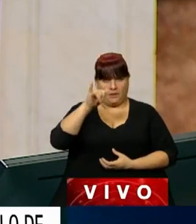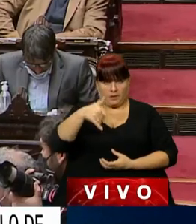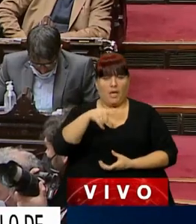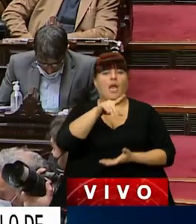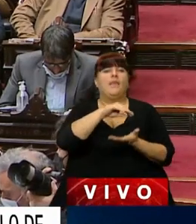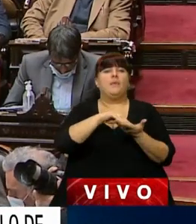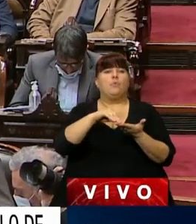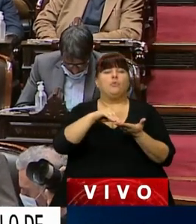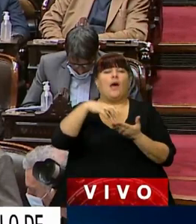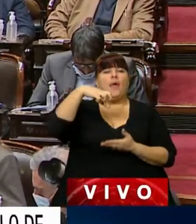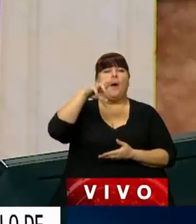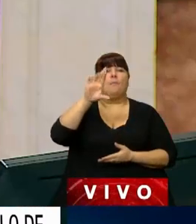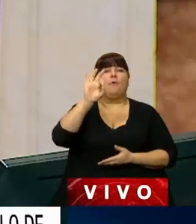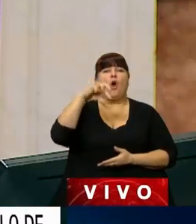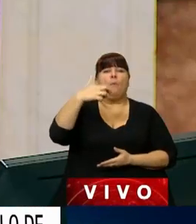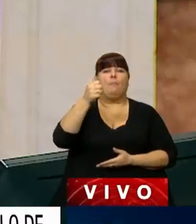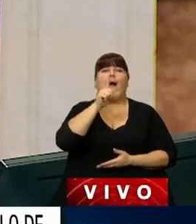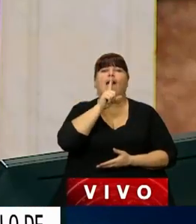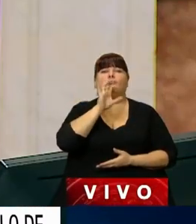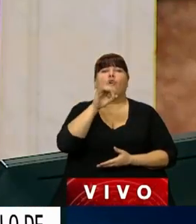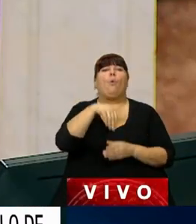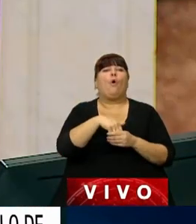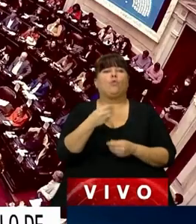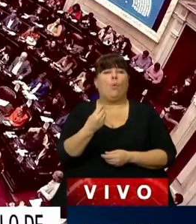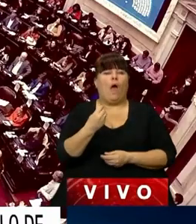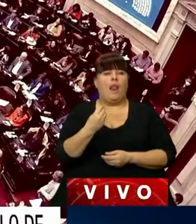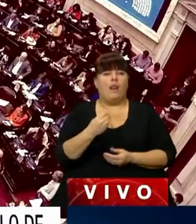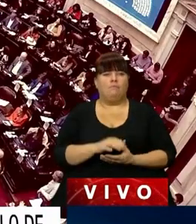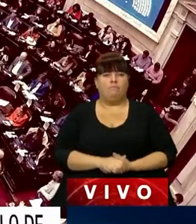Positivo. Diputada Agustina Propato, sentido del voto.